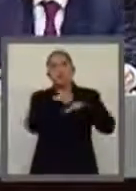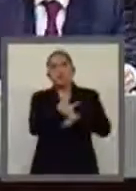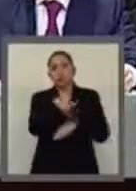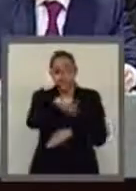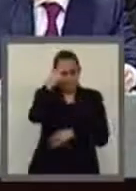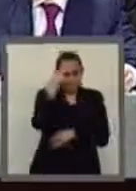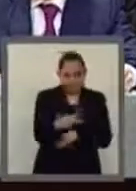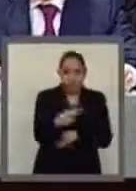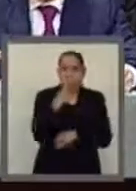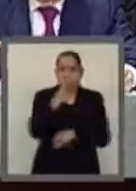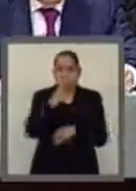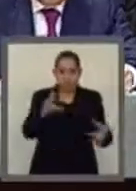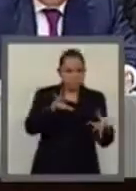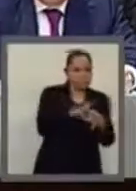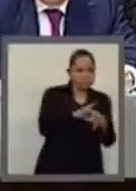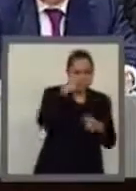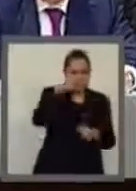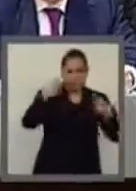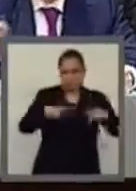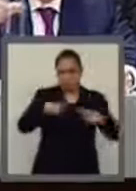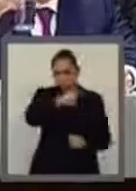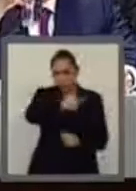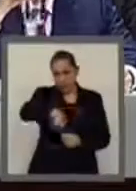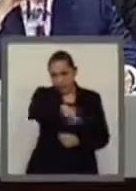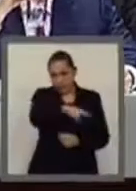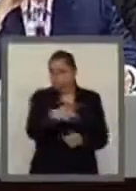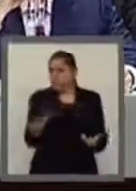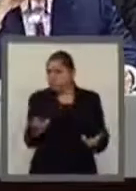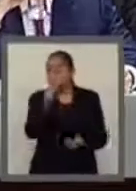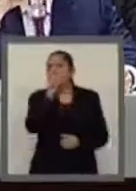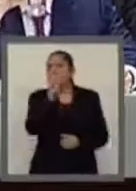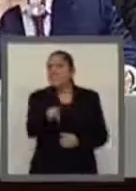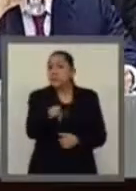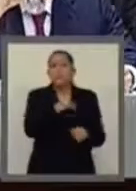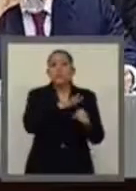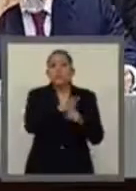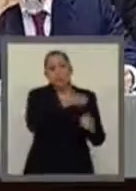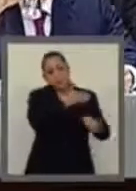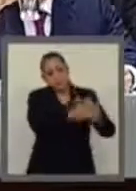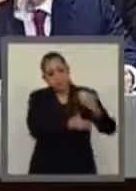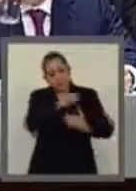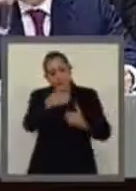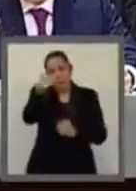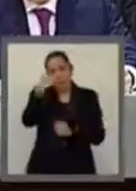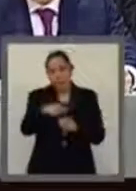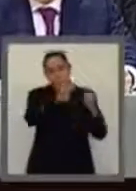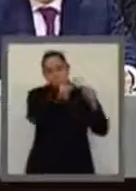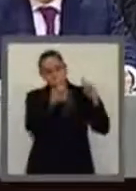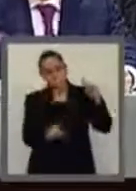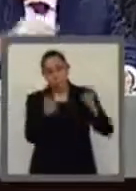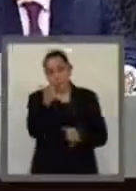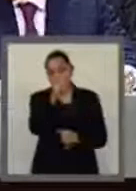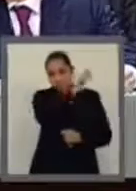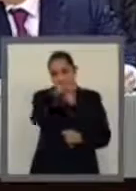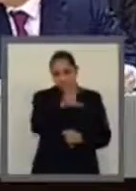en beneficio y de cómo sus se desplegará la gobernanza en la formación de capital? ¿Qué impacto tendría en las zonas pregunto, económicas especiales, señor secretario, la